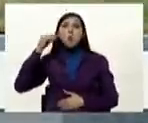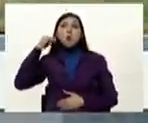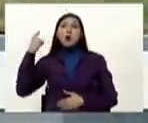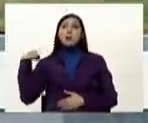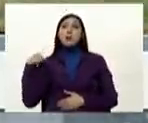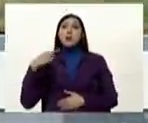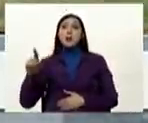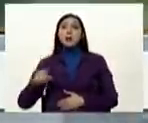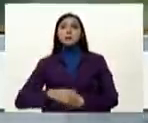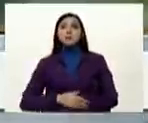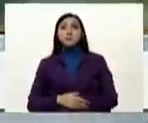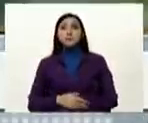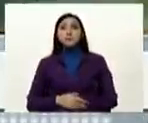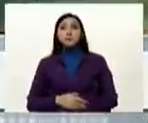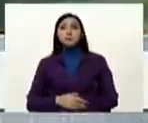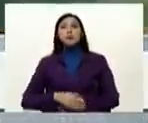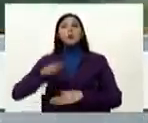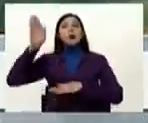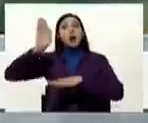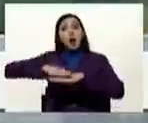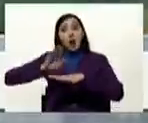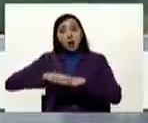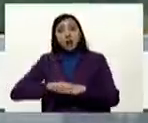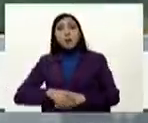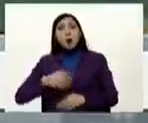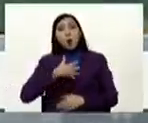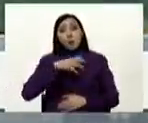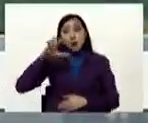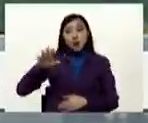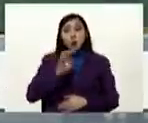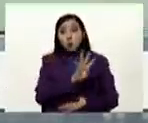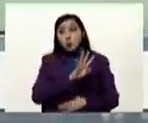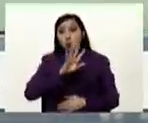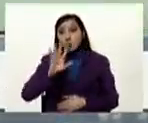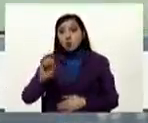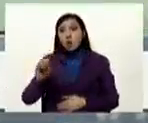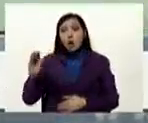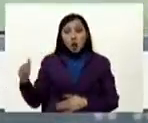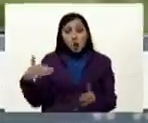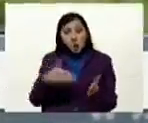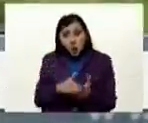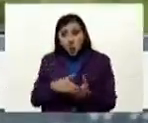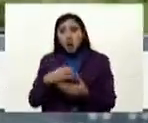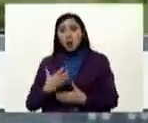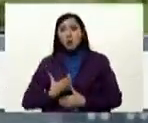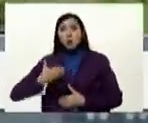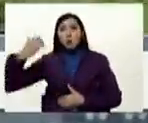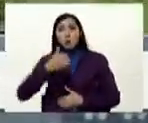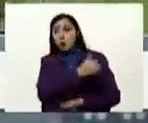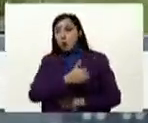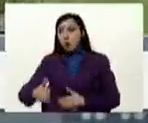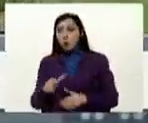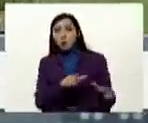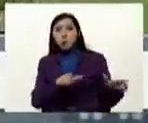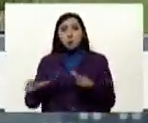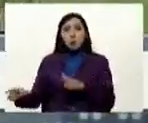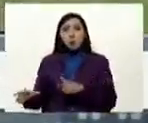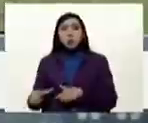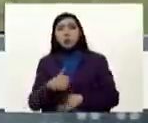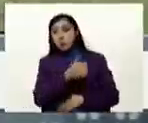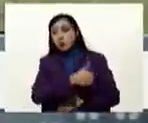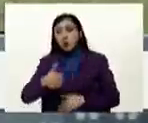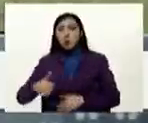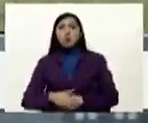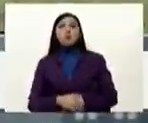tener. A un llamado de la patria, 400.000 milicianas con su fusil, de los